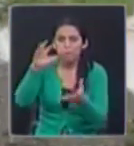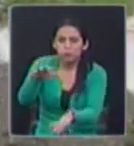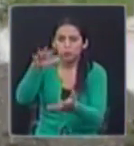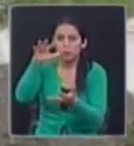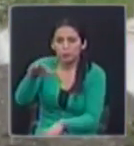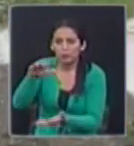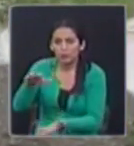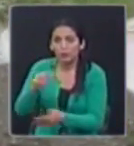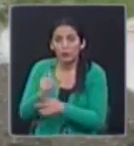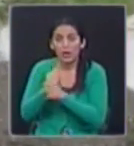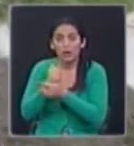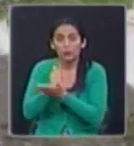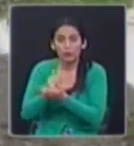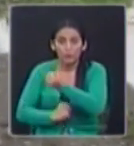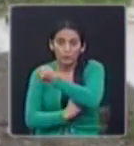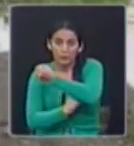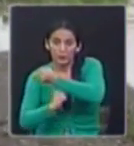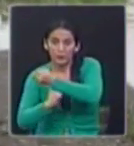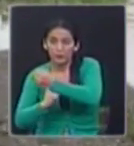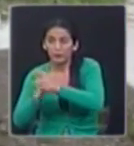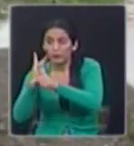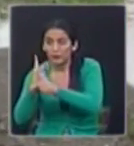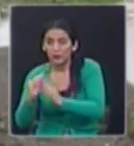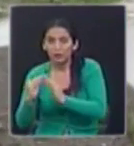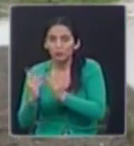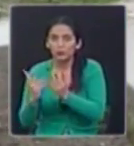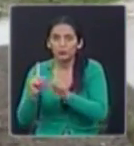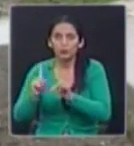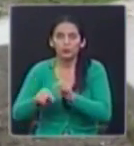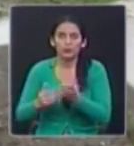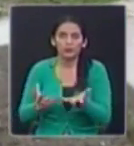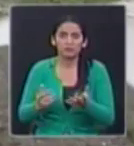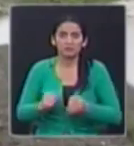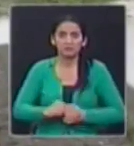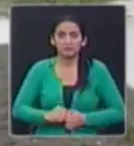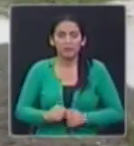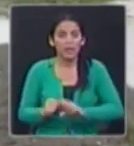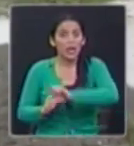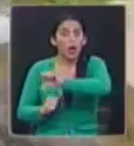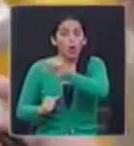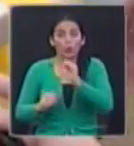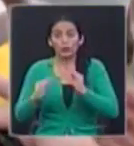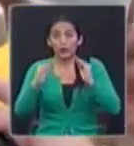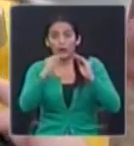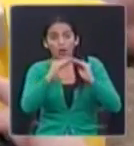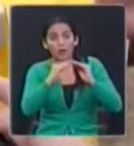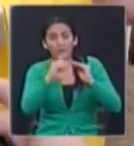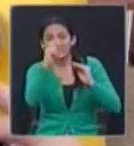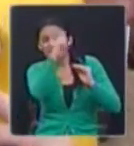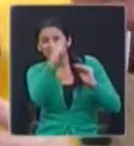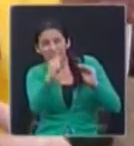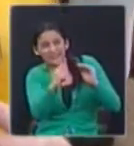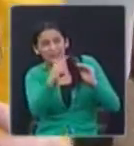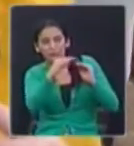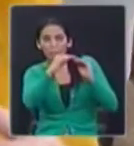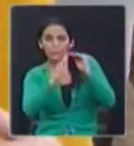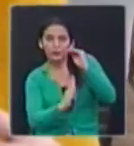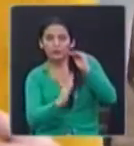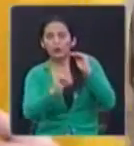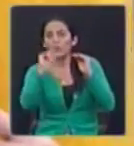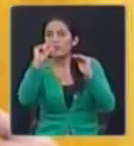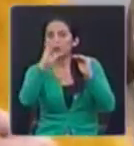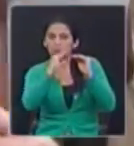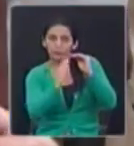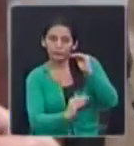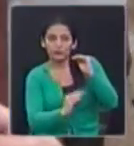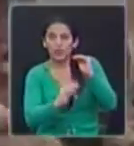también han sido arrastrados por la correntada. ¿La otra casa qué le pasó? La otra casa pues se cuarteó, se cayó la mitad de la casa y los compañeros tuvieron que